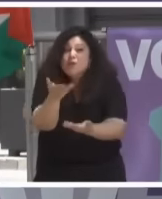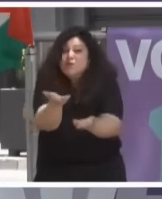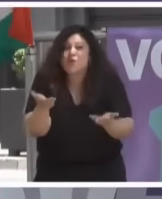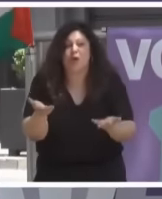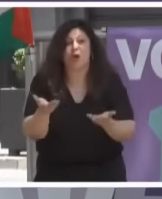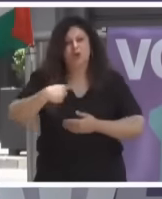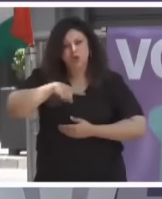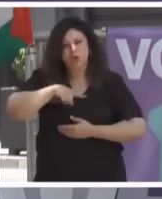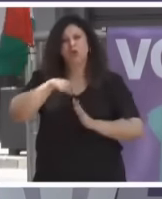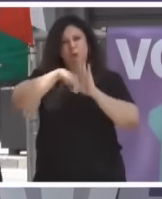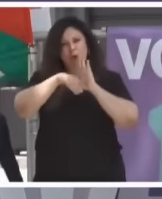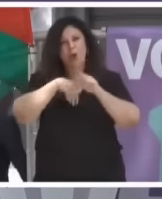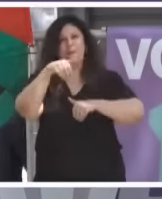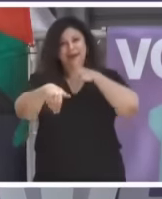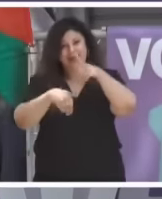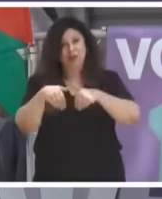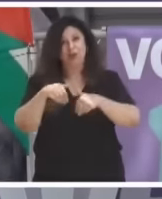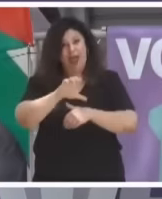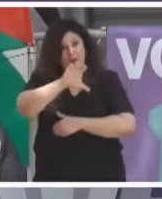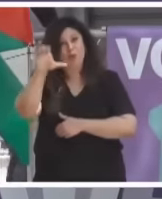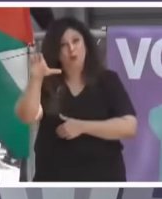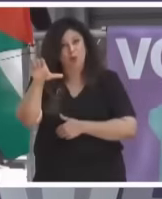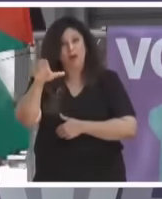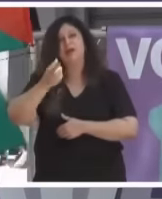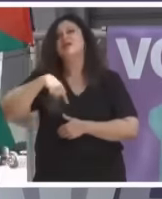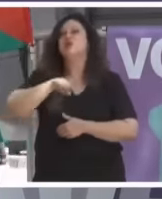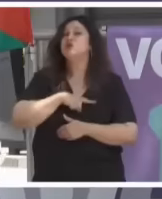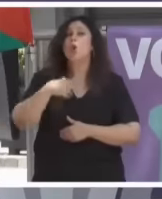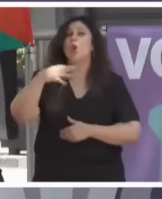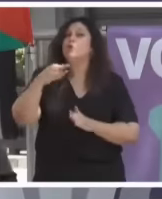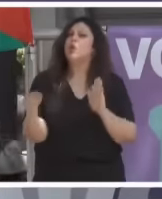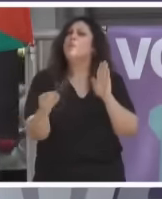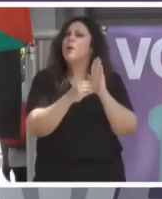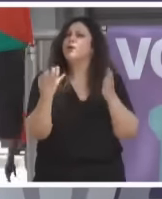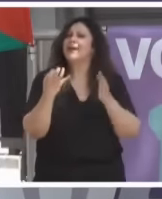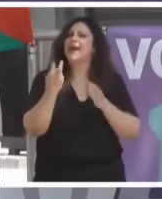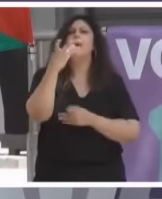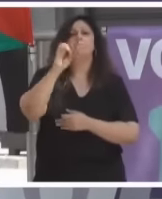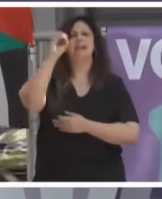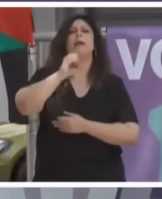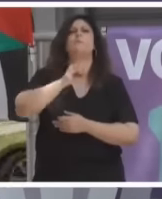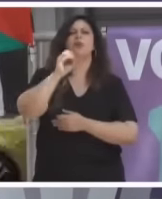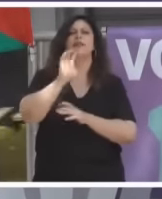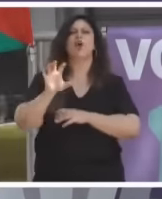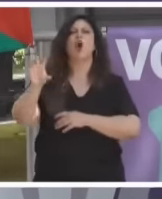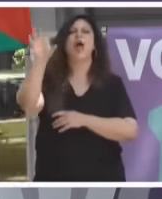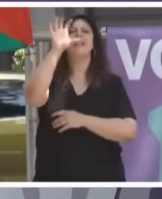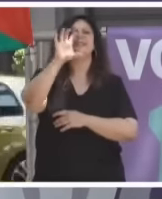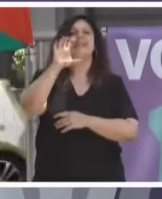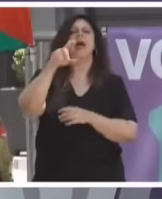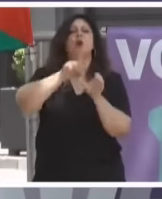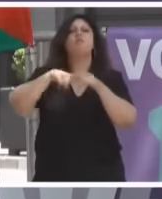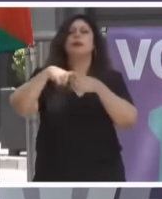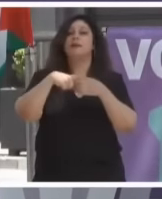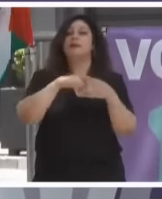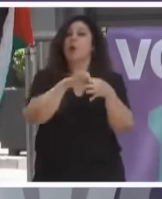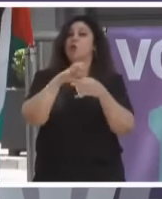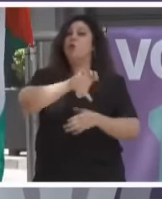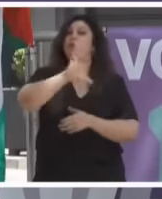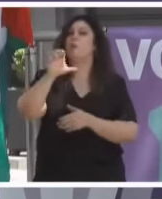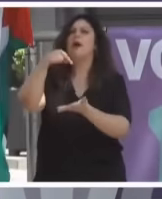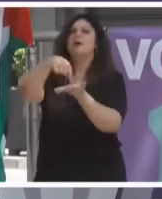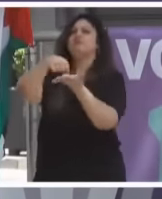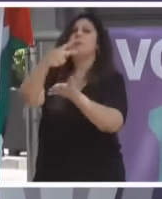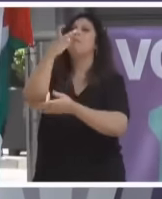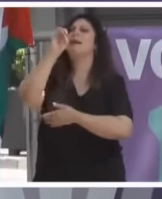en el programa electoral a las elecciones europeas que un 20% se le va a exigir a los Estados miembros, un 20%